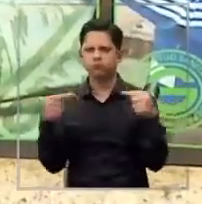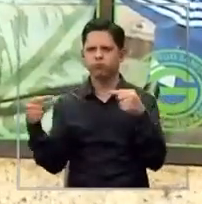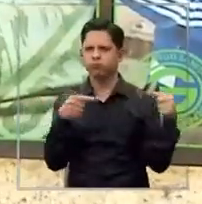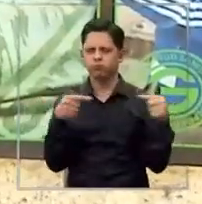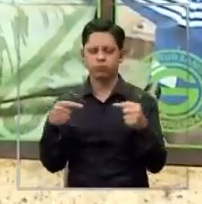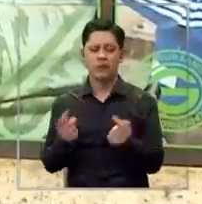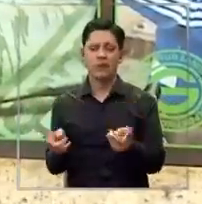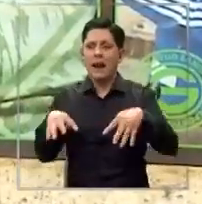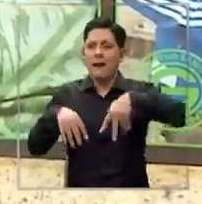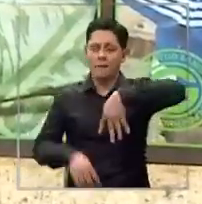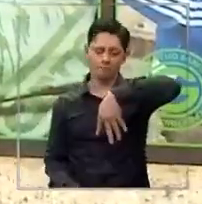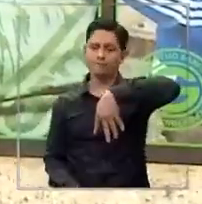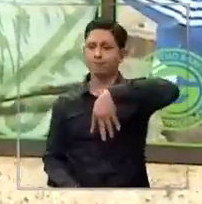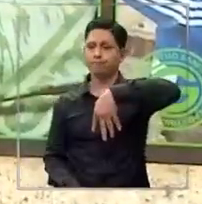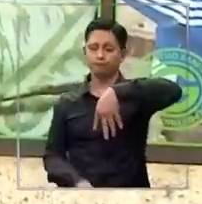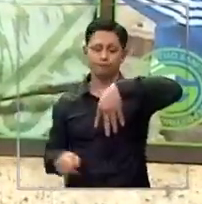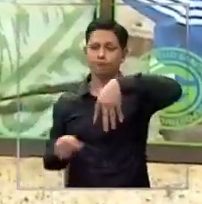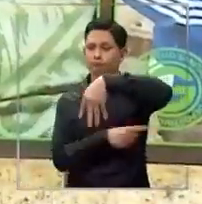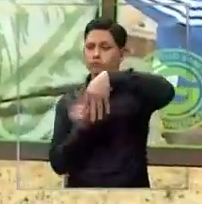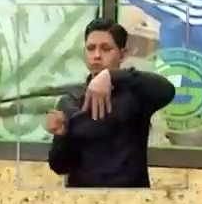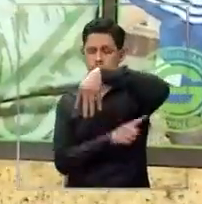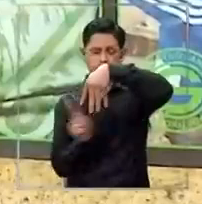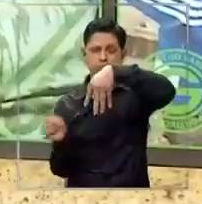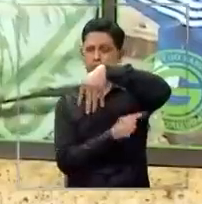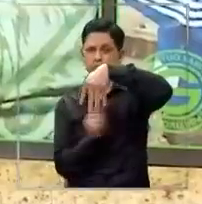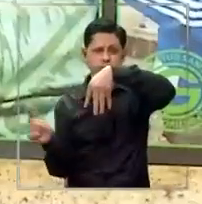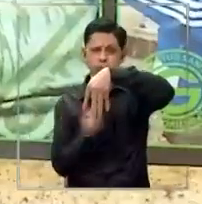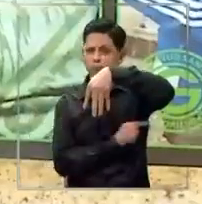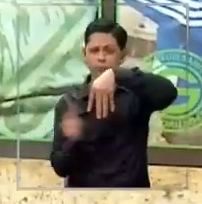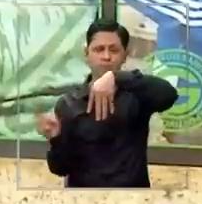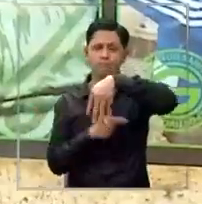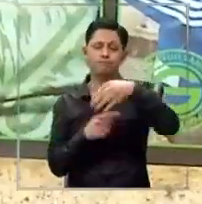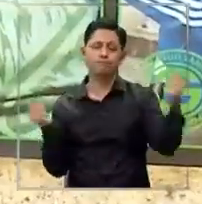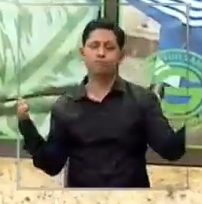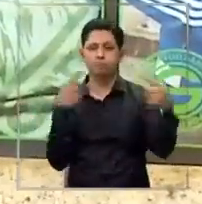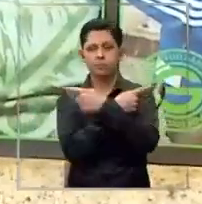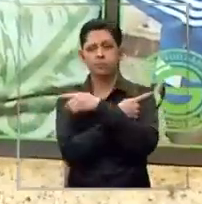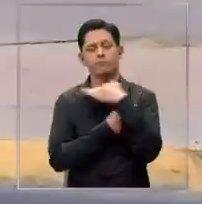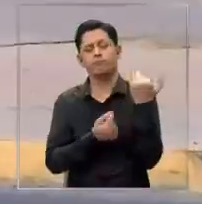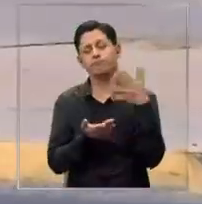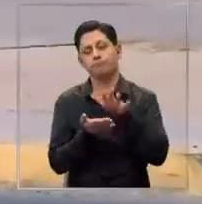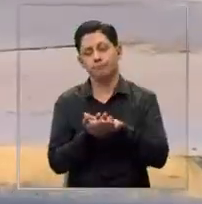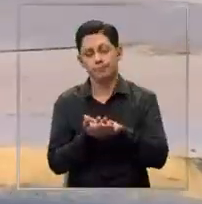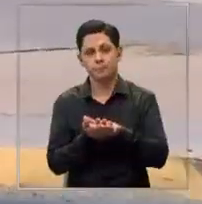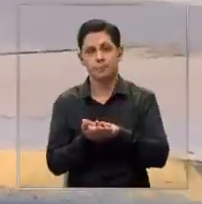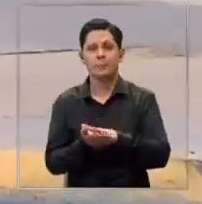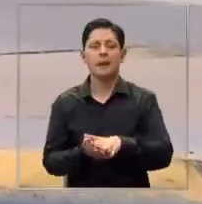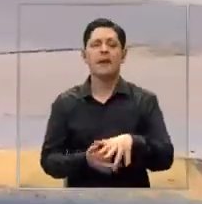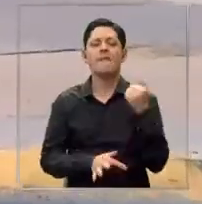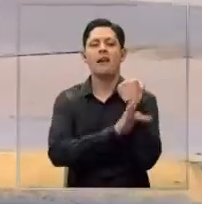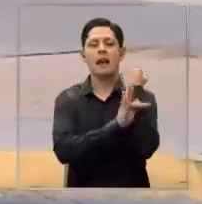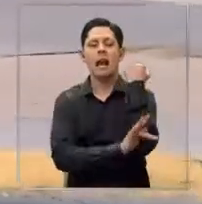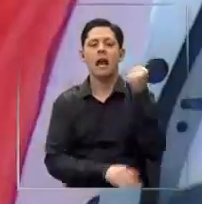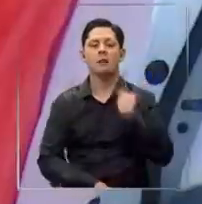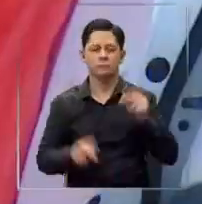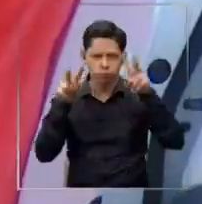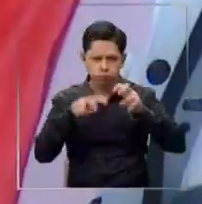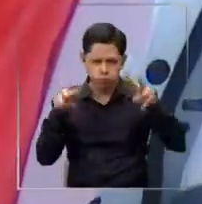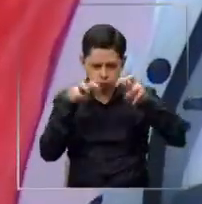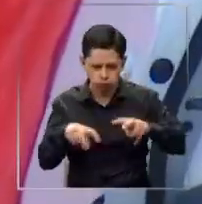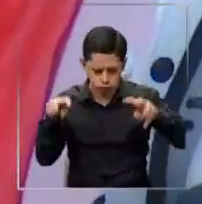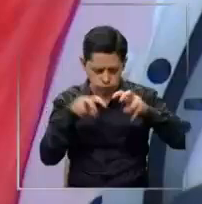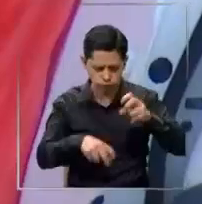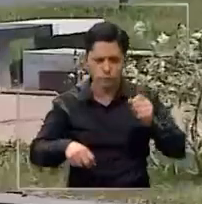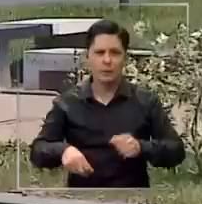Y lamentablemente los chiquillos pasaron por ahí yo creo y pasó esta tragedia desde fiscalía explican que la investigación